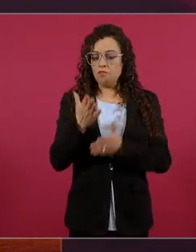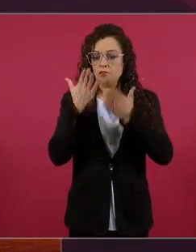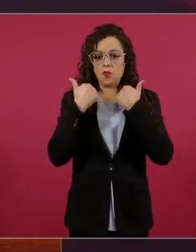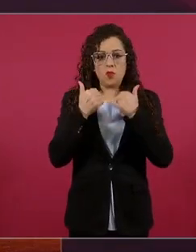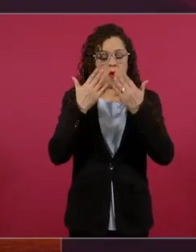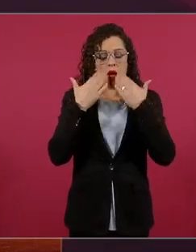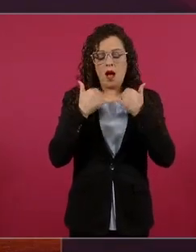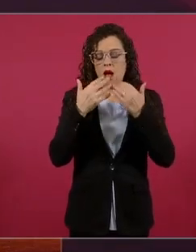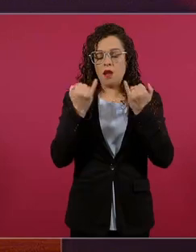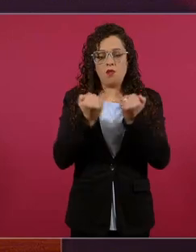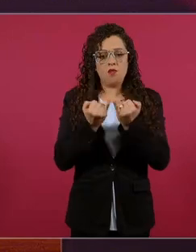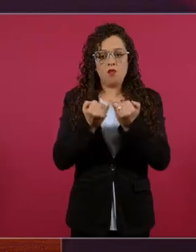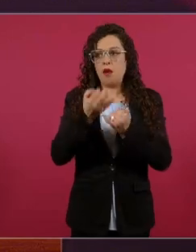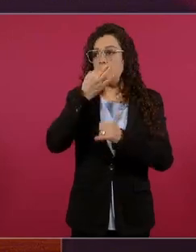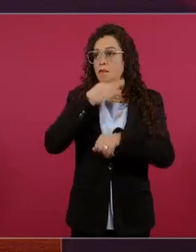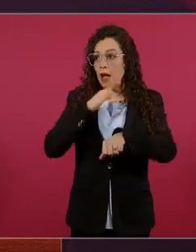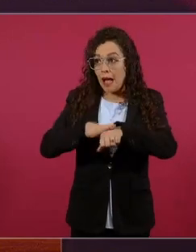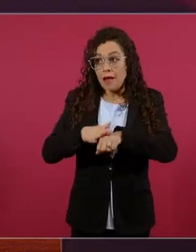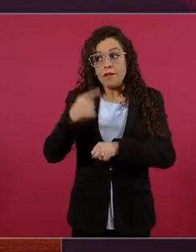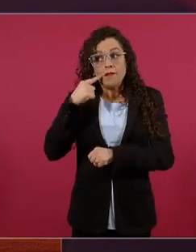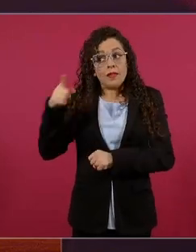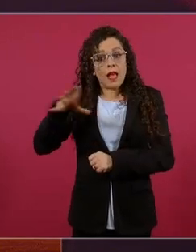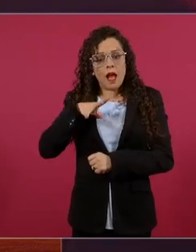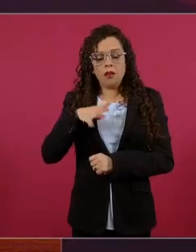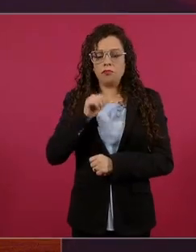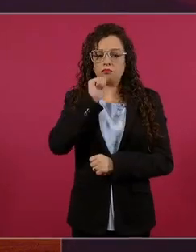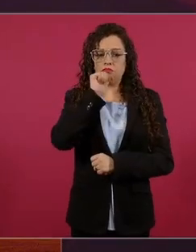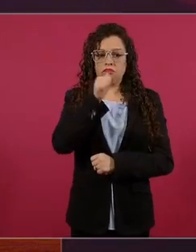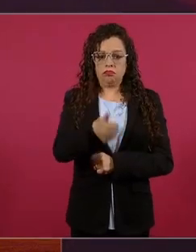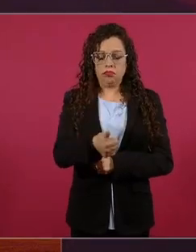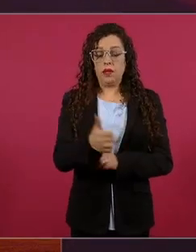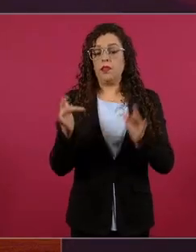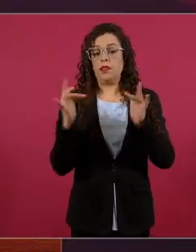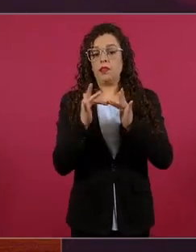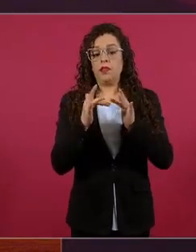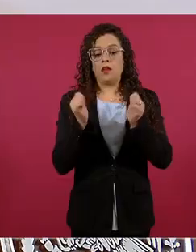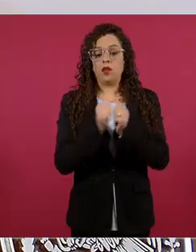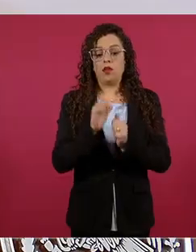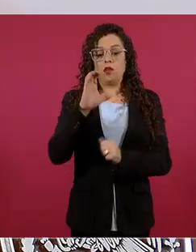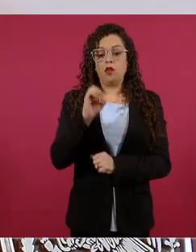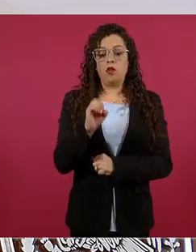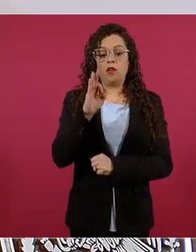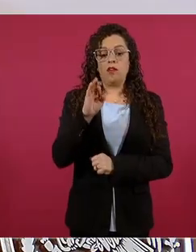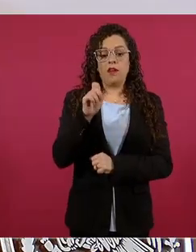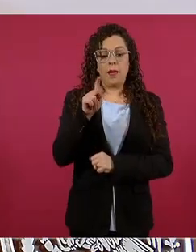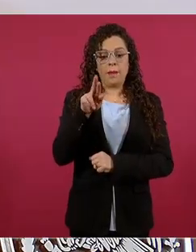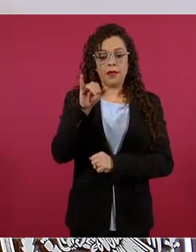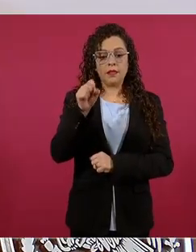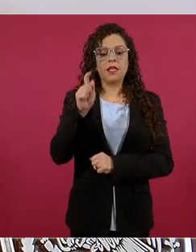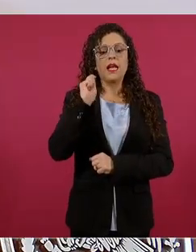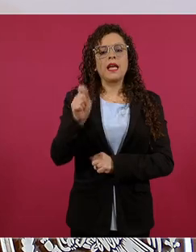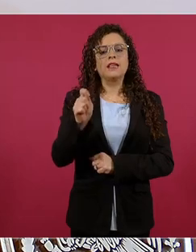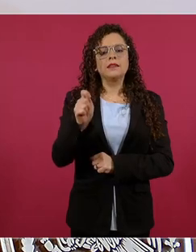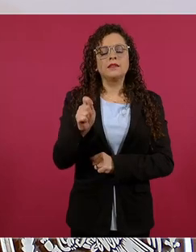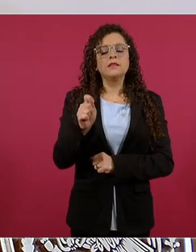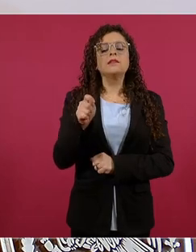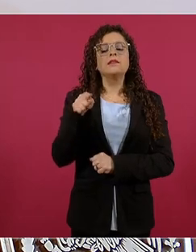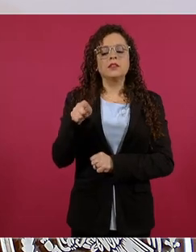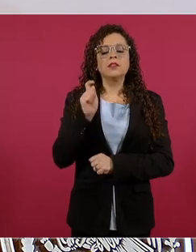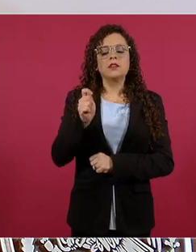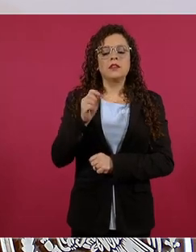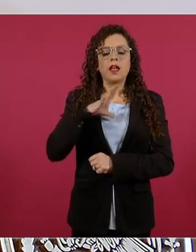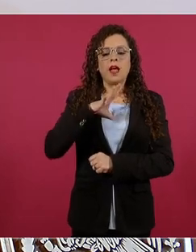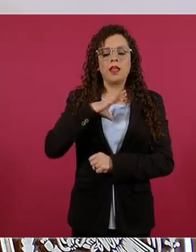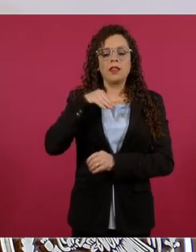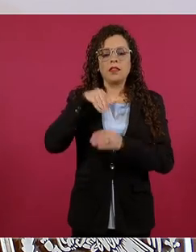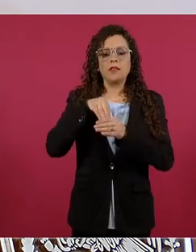estado en mucho contacto con COFEPRIS sobre el tema de los precursores, ¿no?, y sobre todo